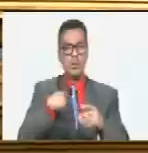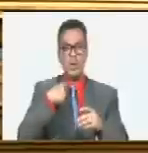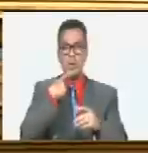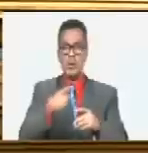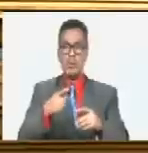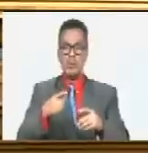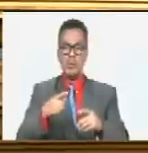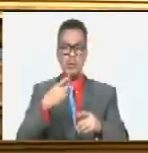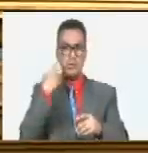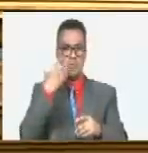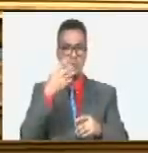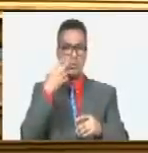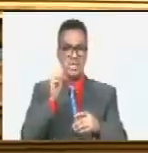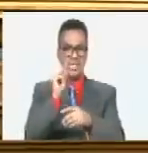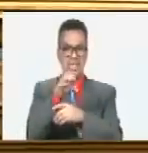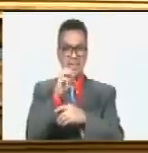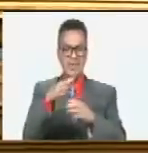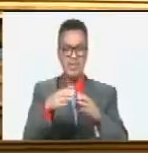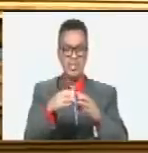redes sociales?